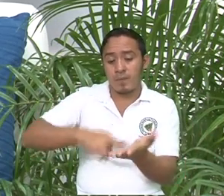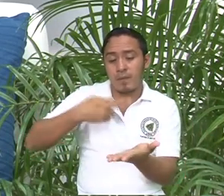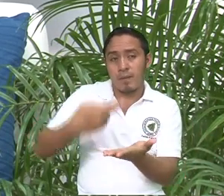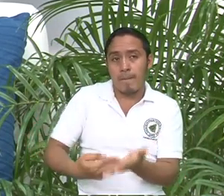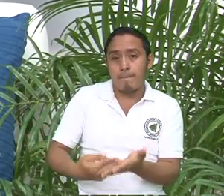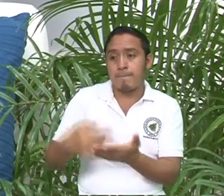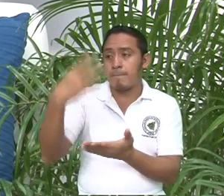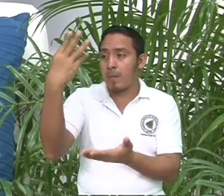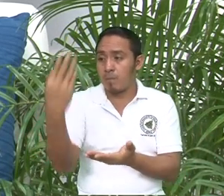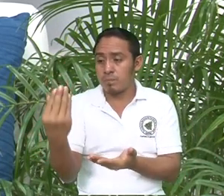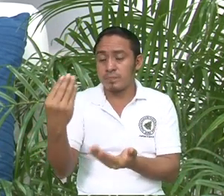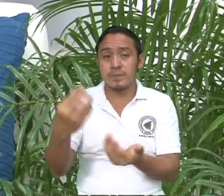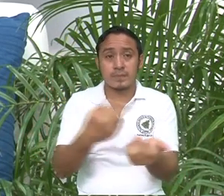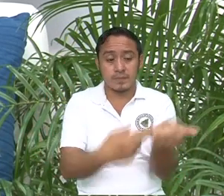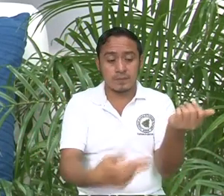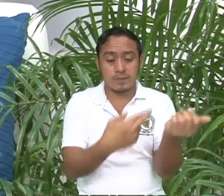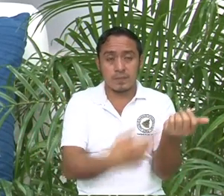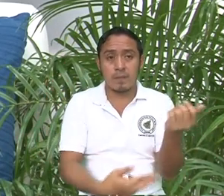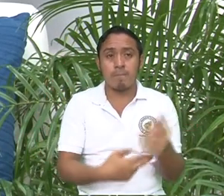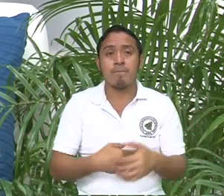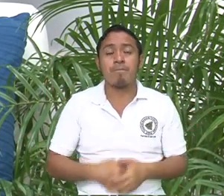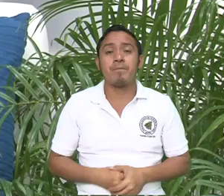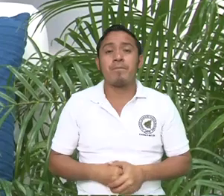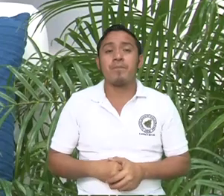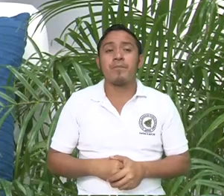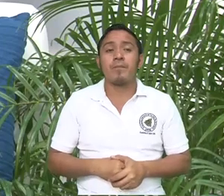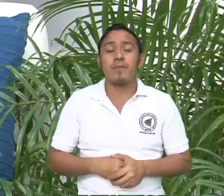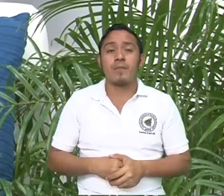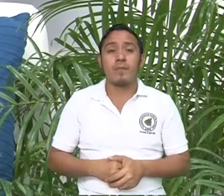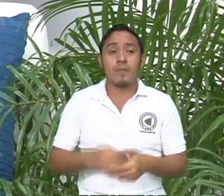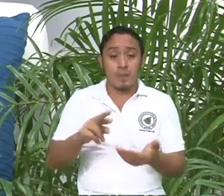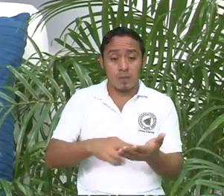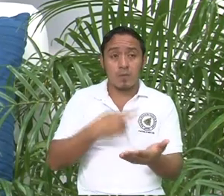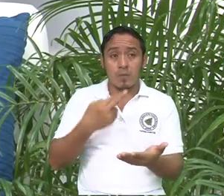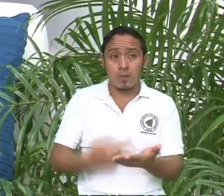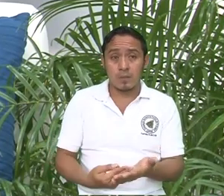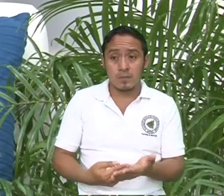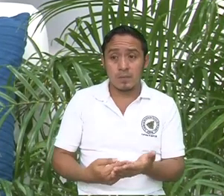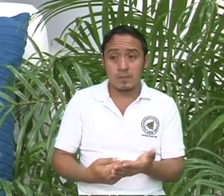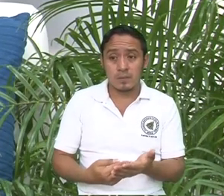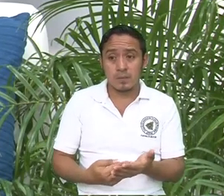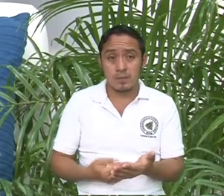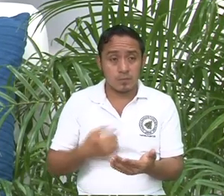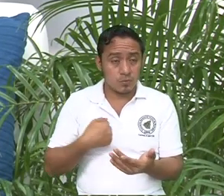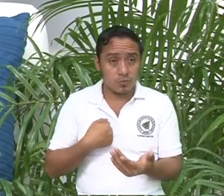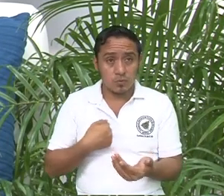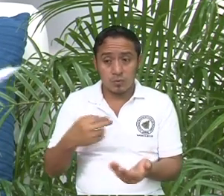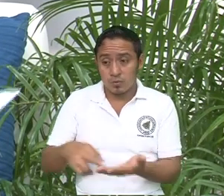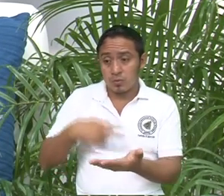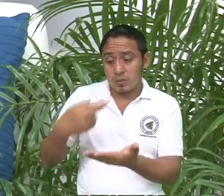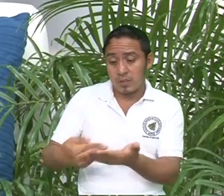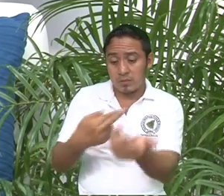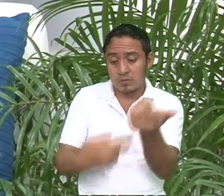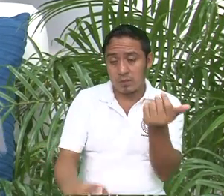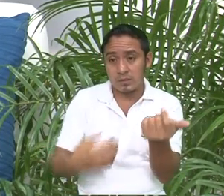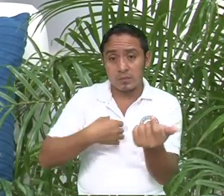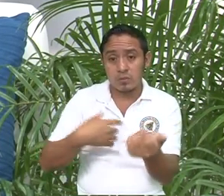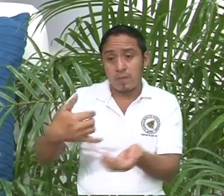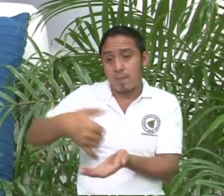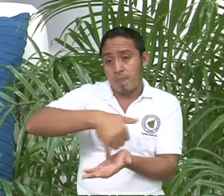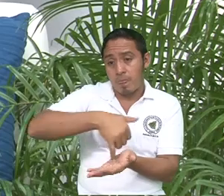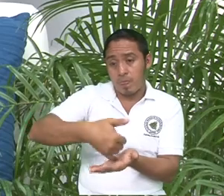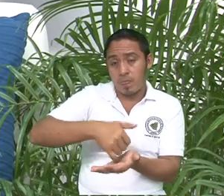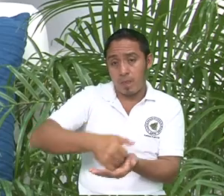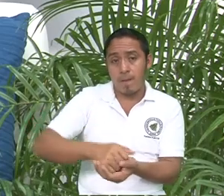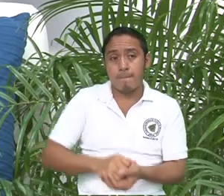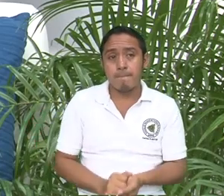lo que van a donar sangre tienen pensado a dar sangre una donación de sangre no lo va a volver una persona anémica no porque lo que se